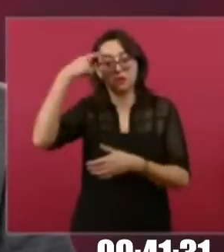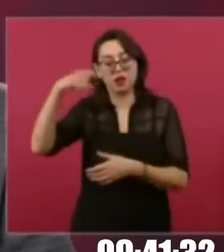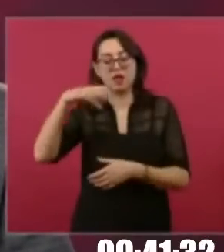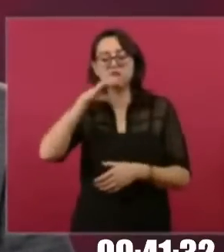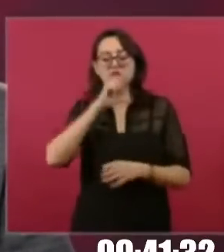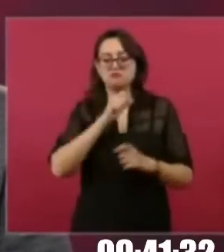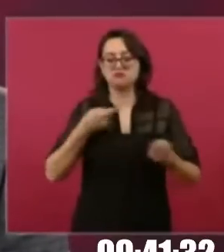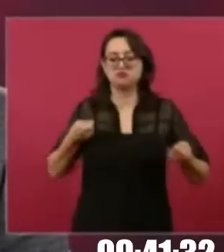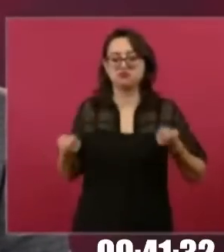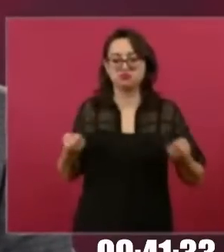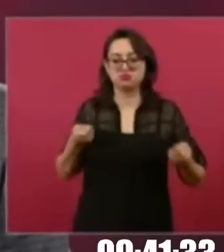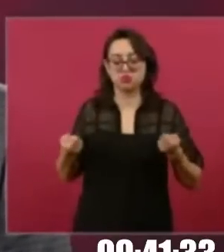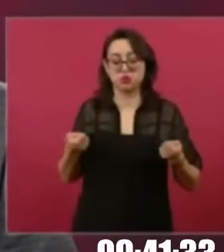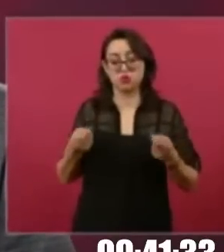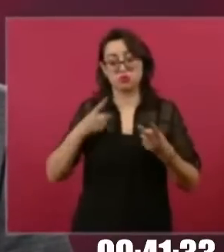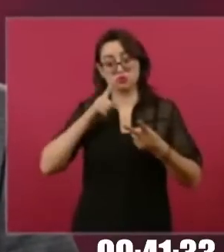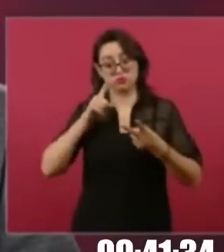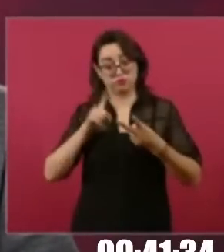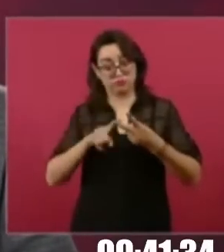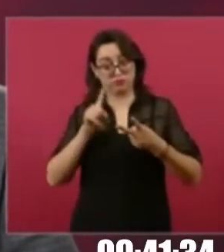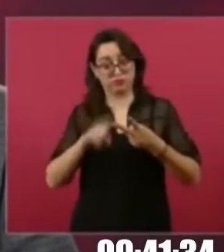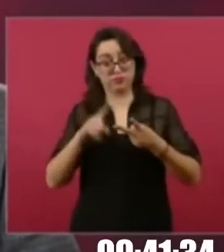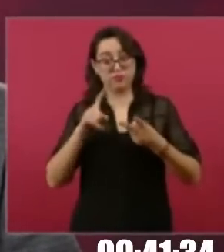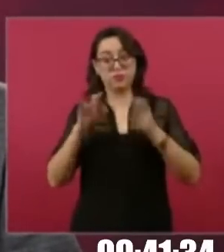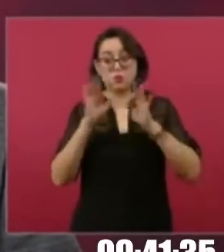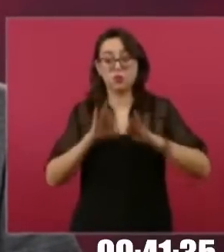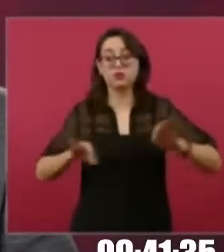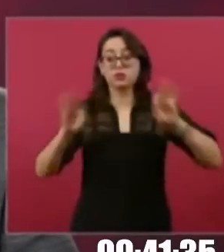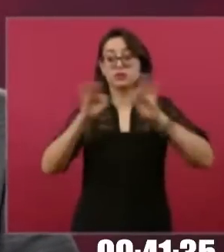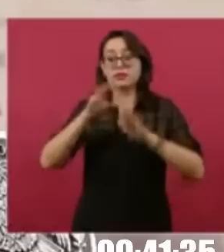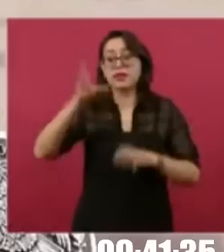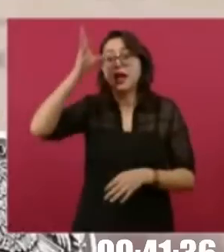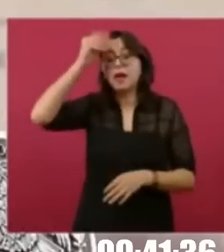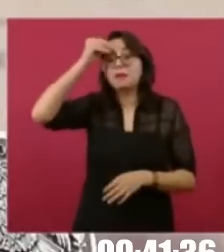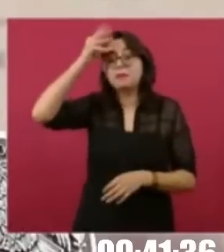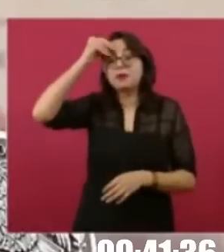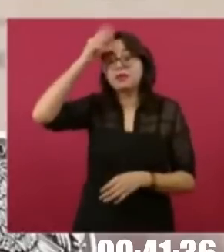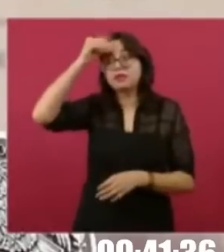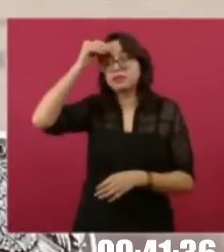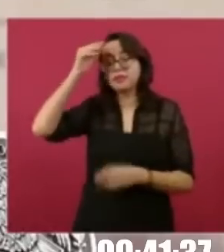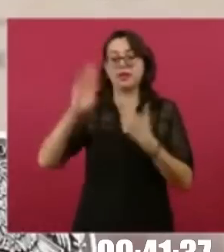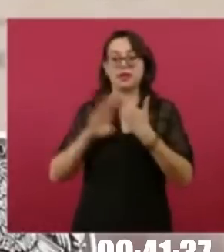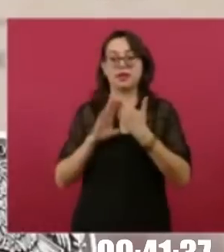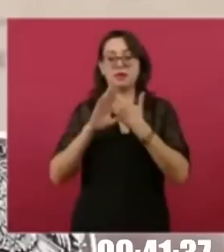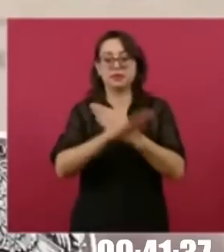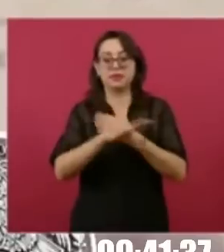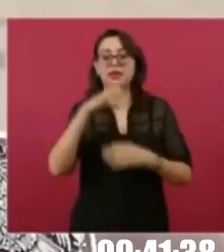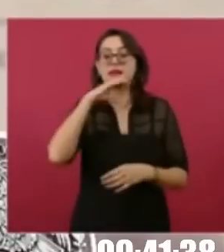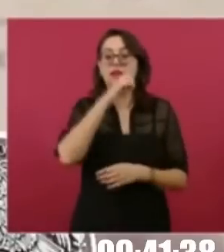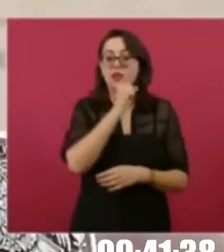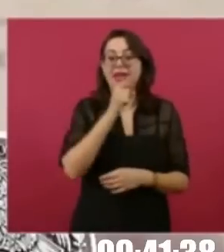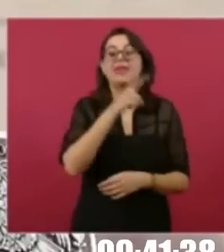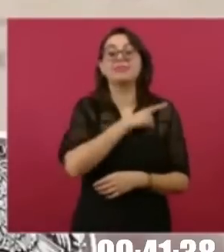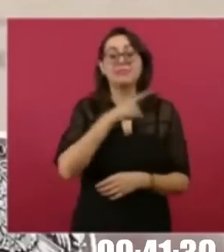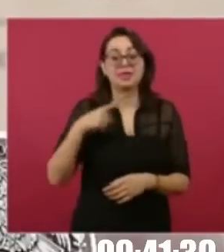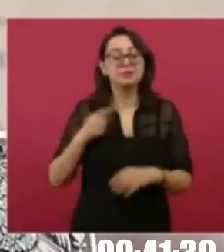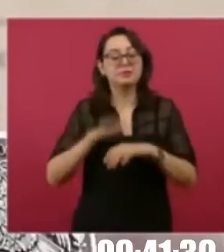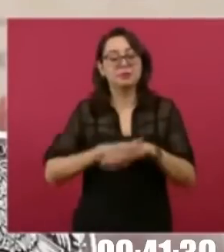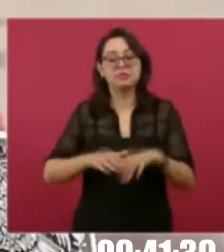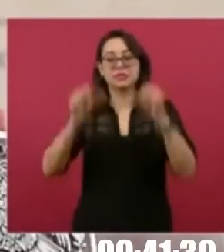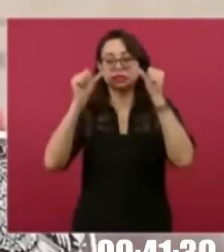pero lo otro es la prevención y la prevención desde luego si Considero que se debe mejorar puesto que